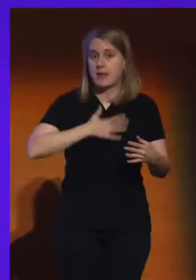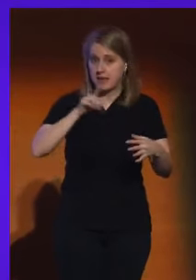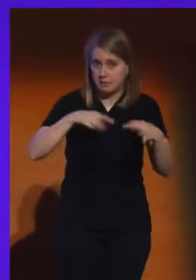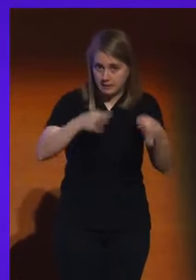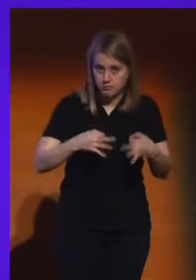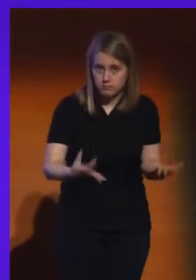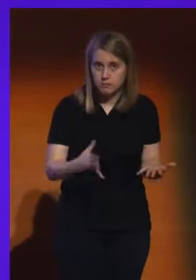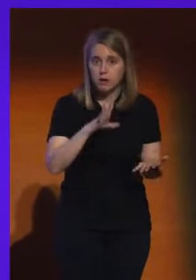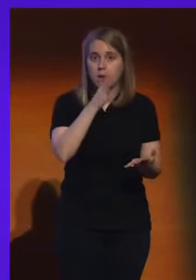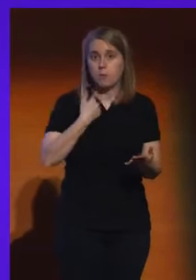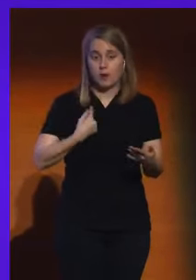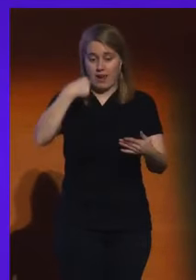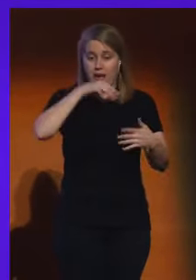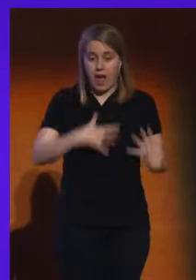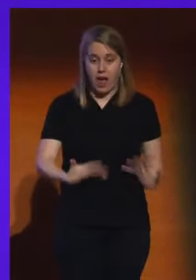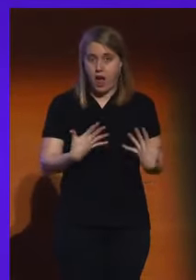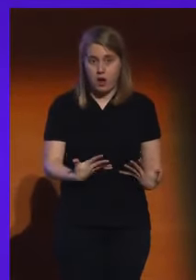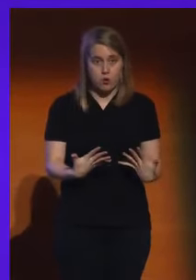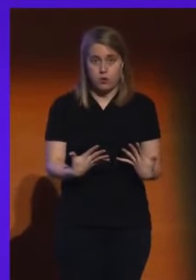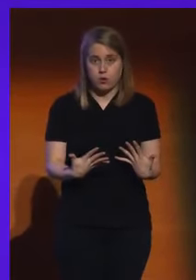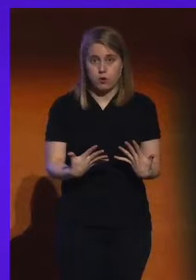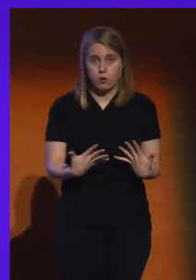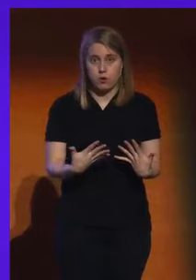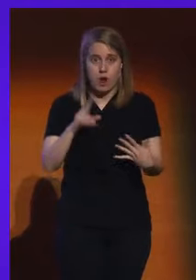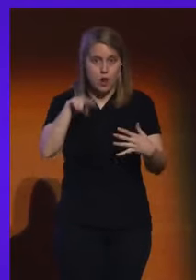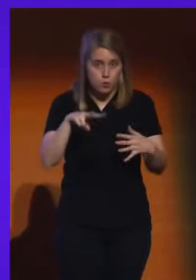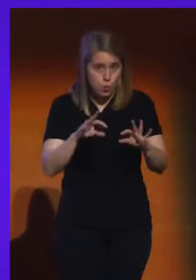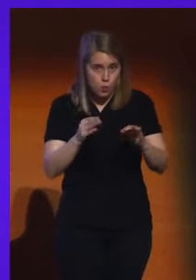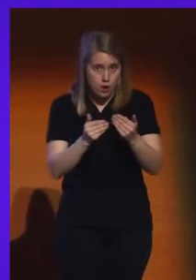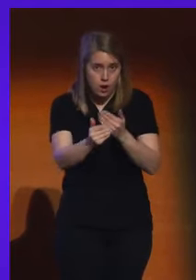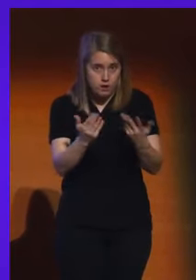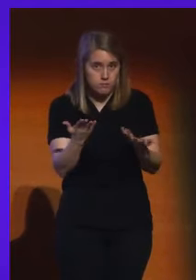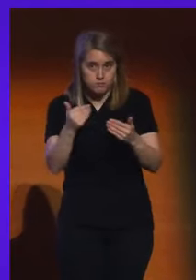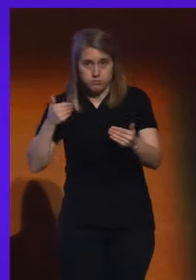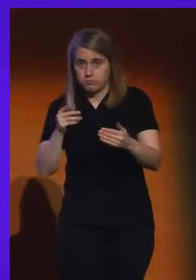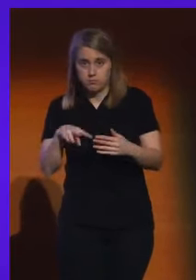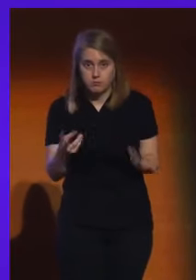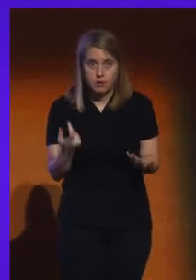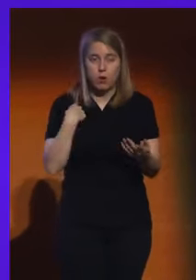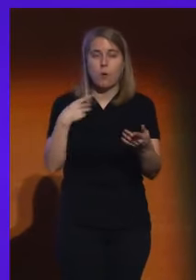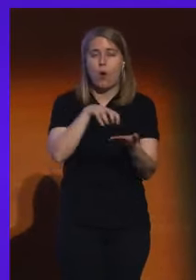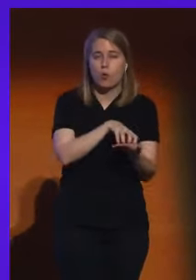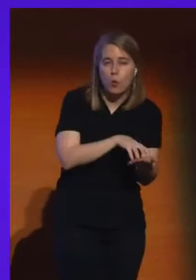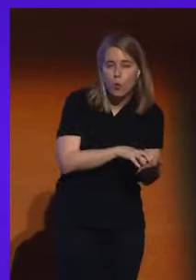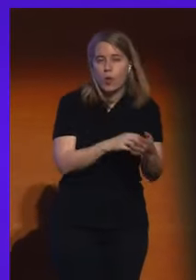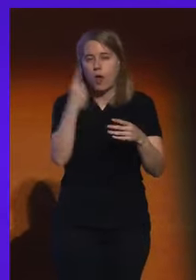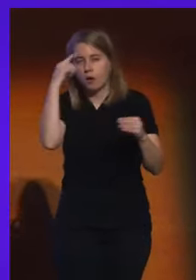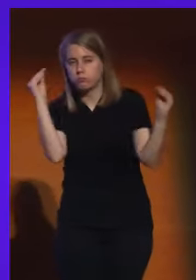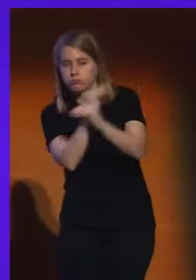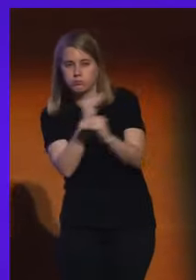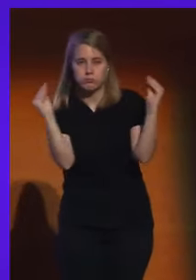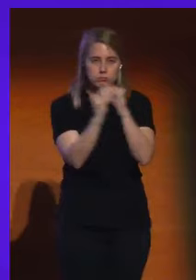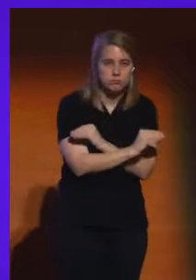mañana, porque el presente nunca dejó de ser eso, la encrucijada constante y